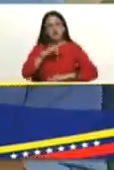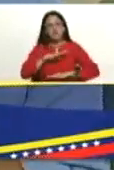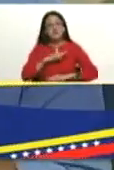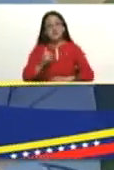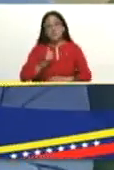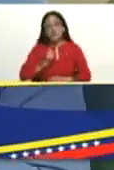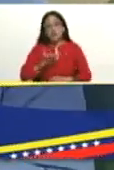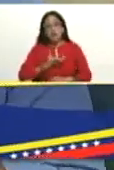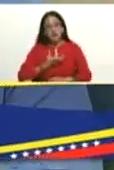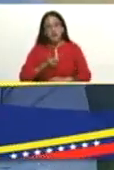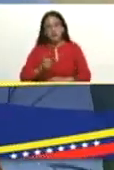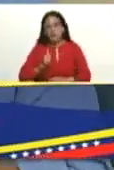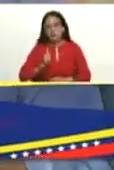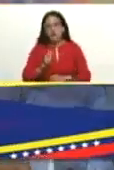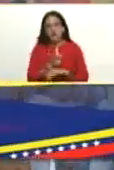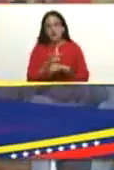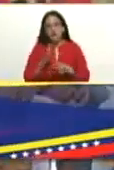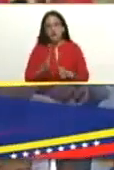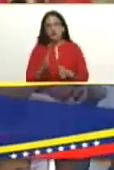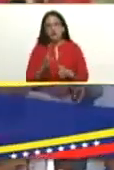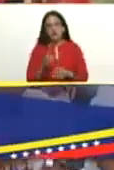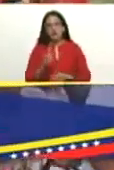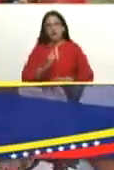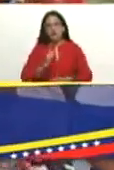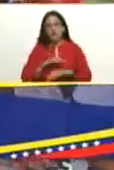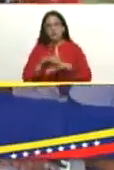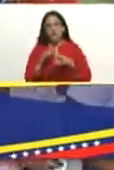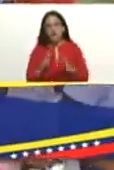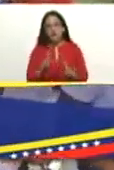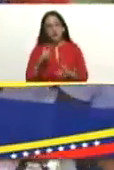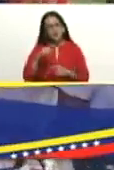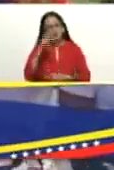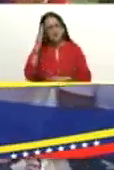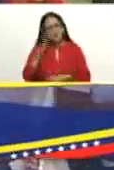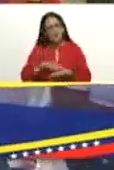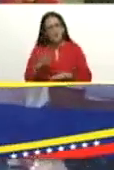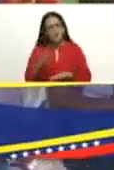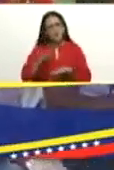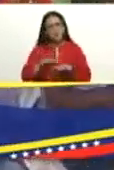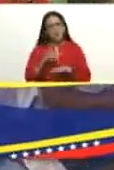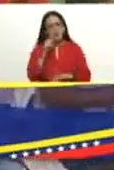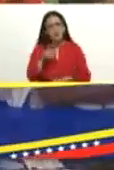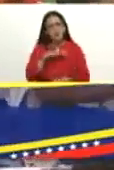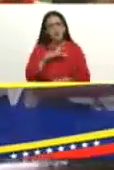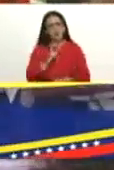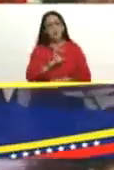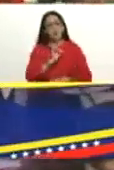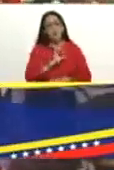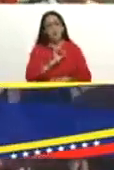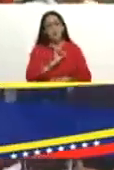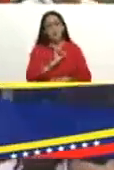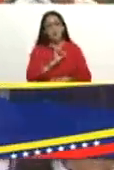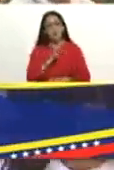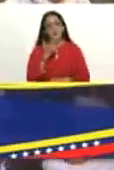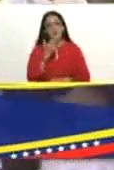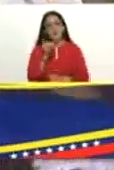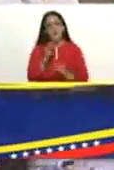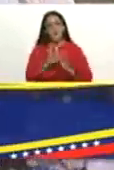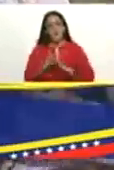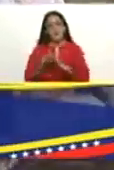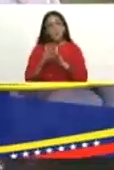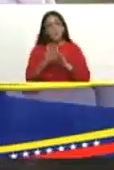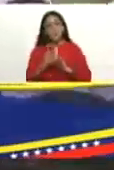cualquier alcaldía, cualquier gobernación y cualquier ministerio. Correcto. ¿Y sabe por qué, presidente? Porque al pueblo le duele. Si en una comunidad,